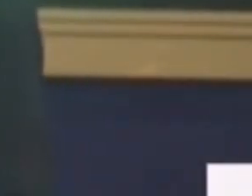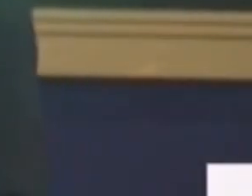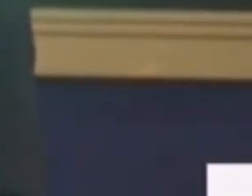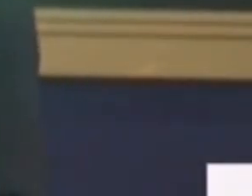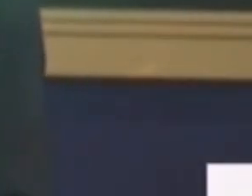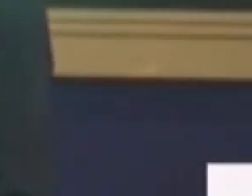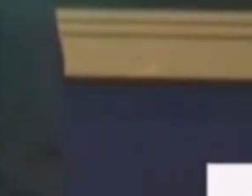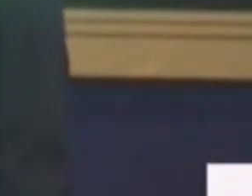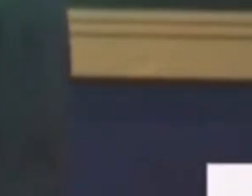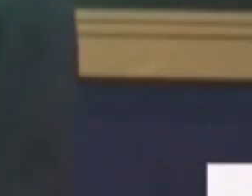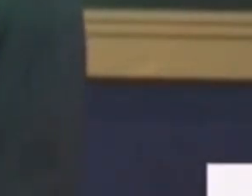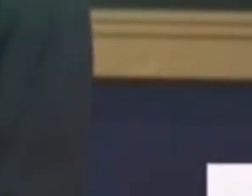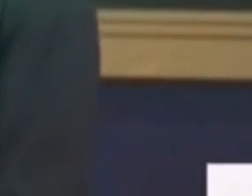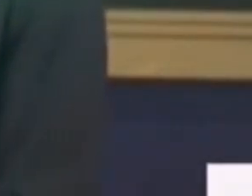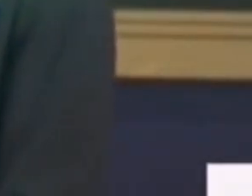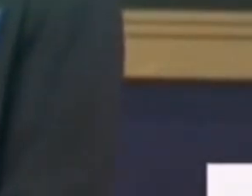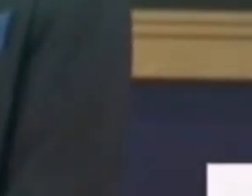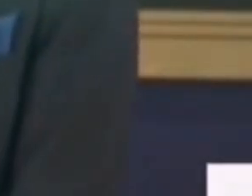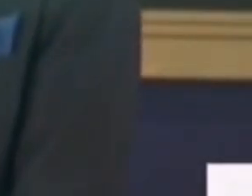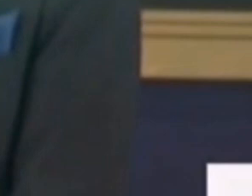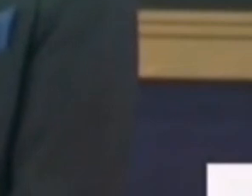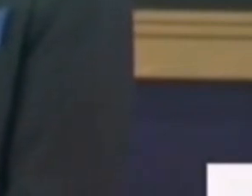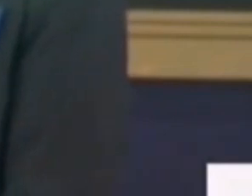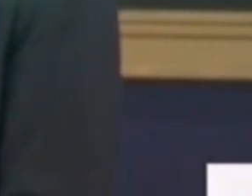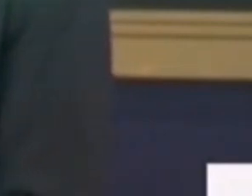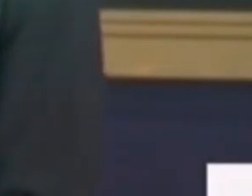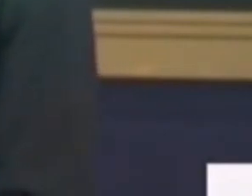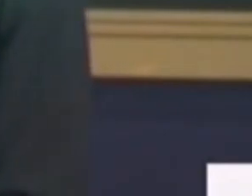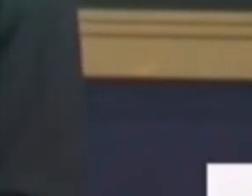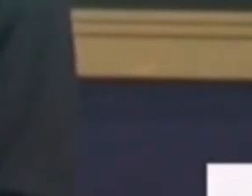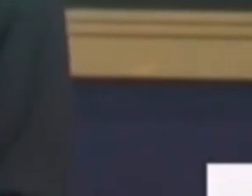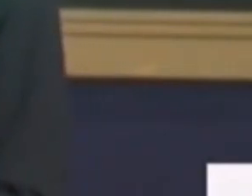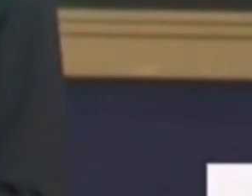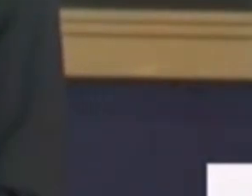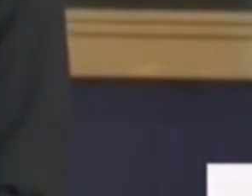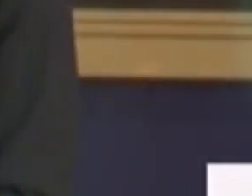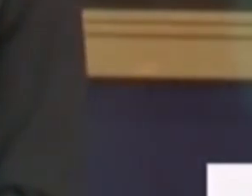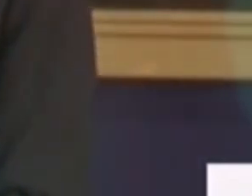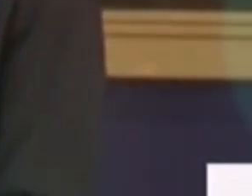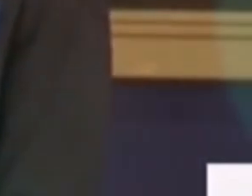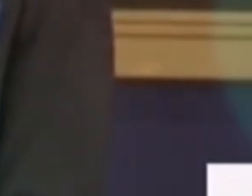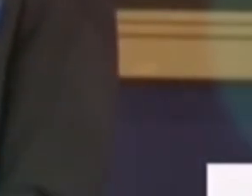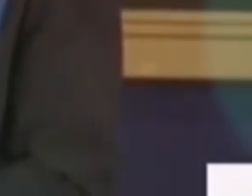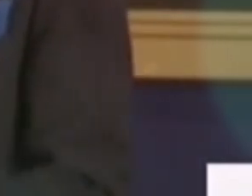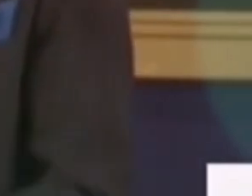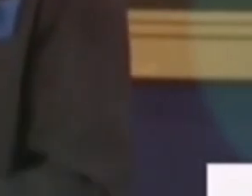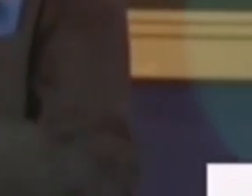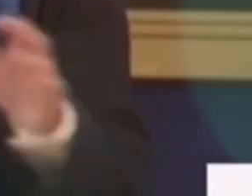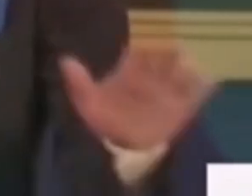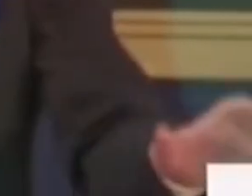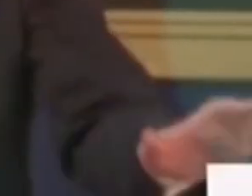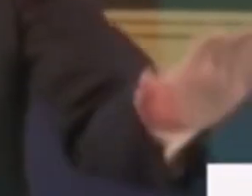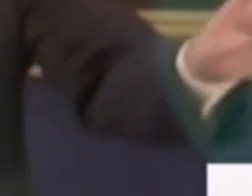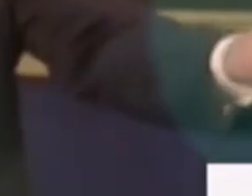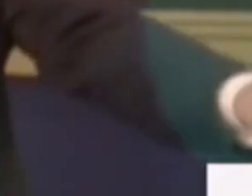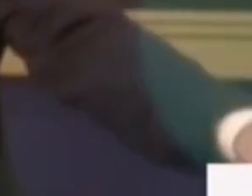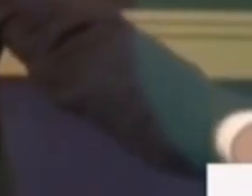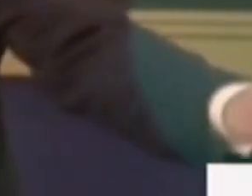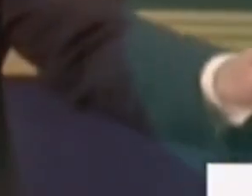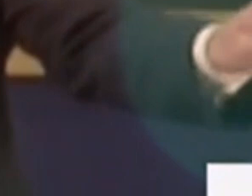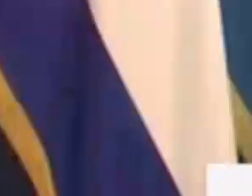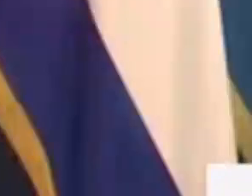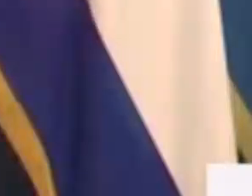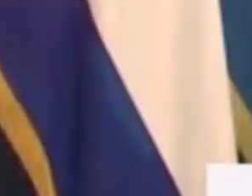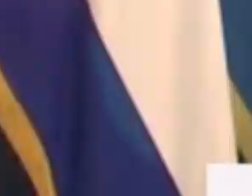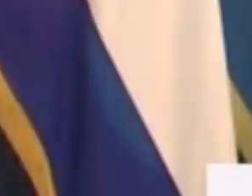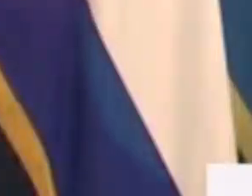en la coalición COVAX, que son 170 países. Estamos en los 10 países top del COVAX, pero además negociamos directamente con los